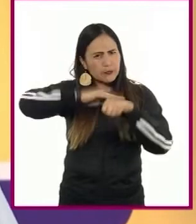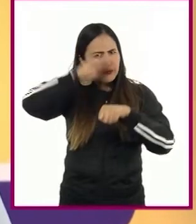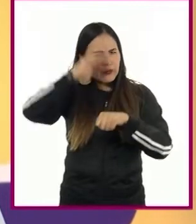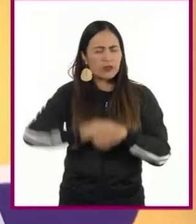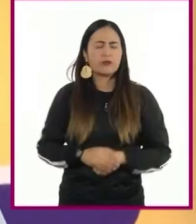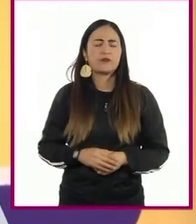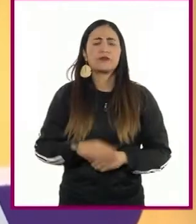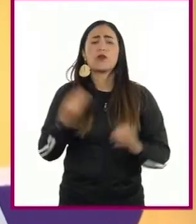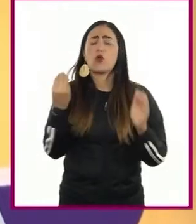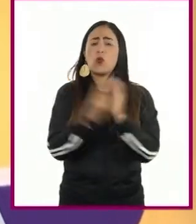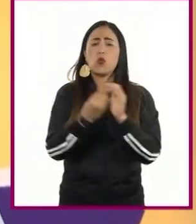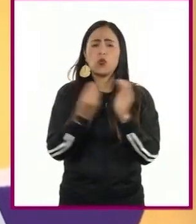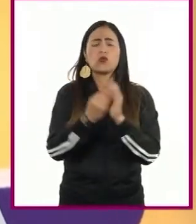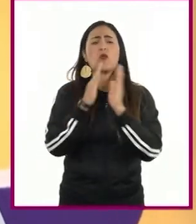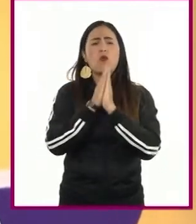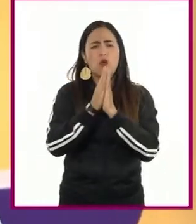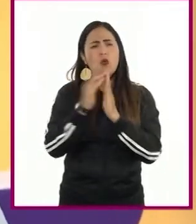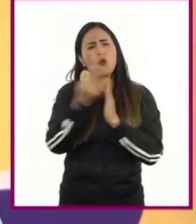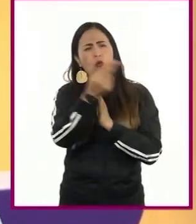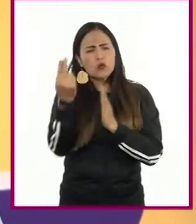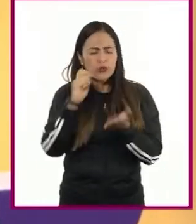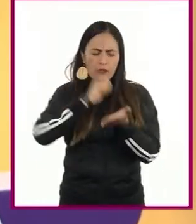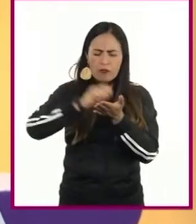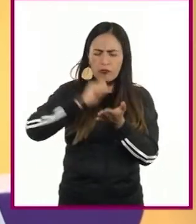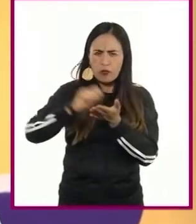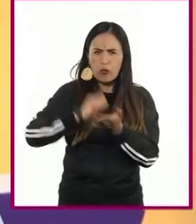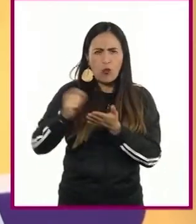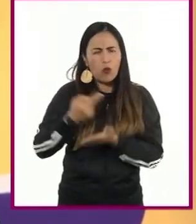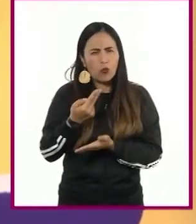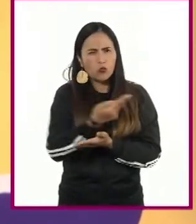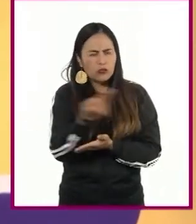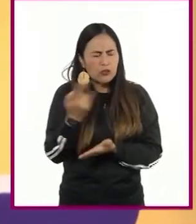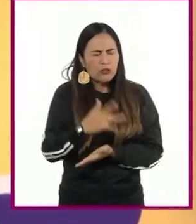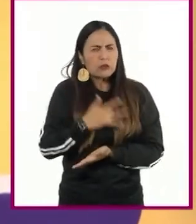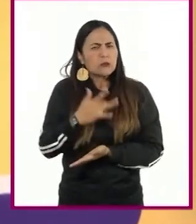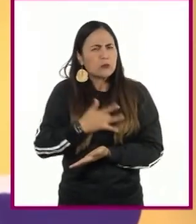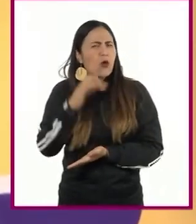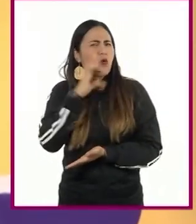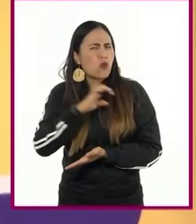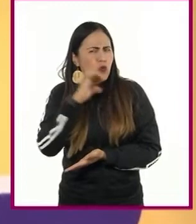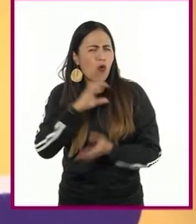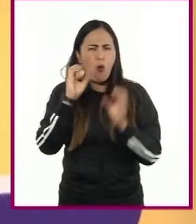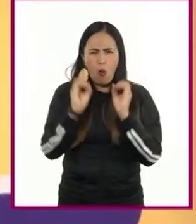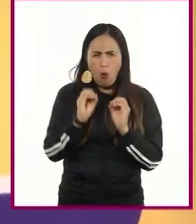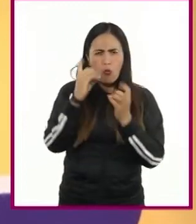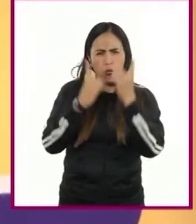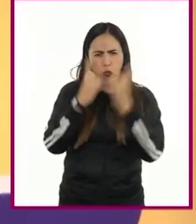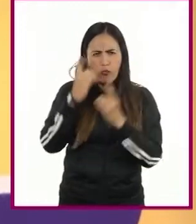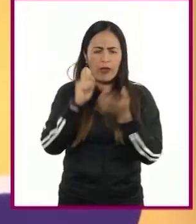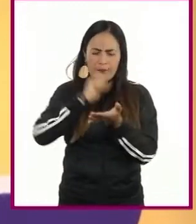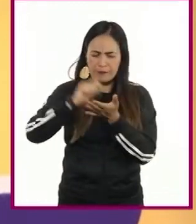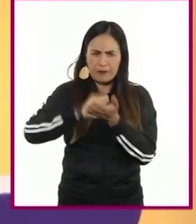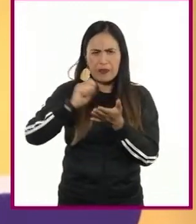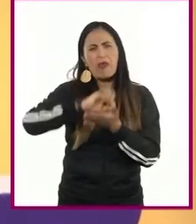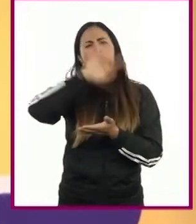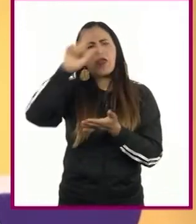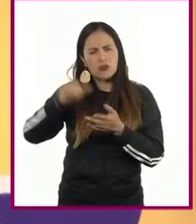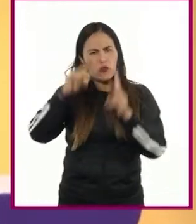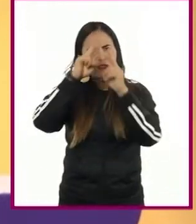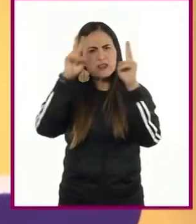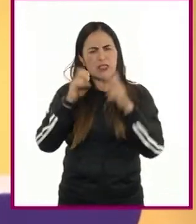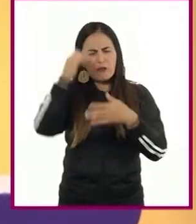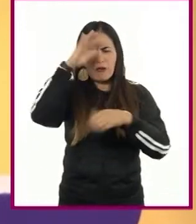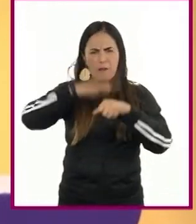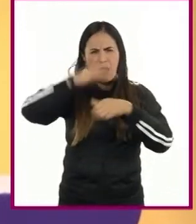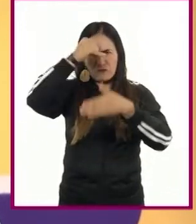sesión, les invito a tomar nota de las partes que les cause mayor curiosidad o dudas para profundizar en el tema, buscando